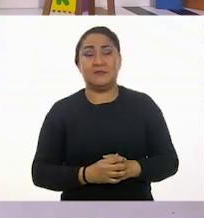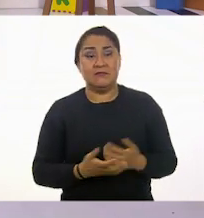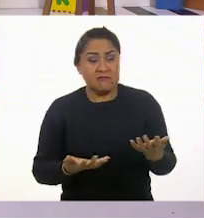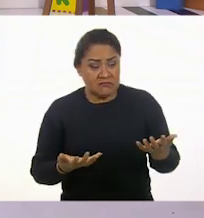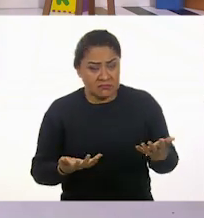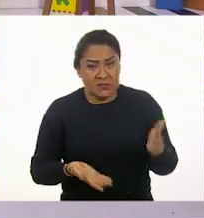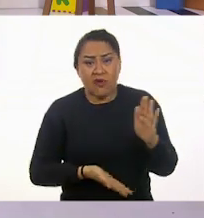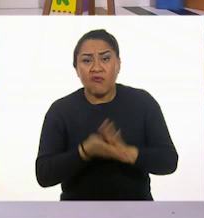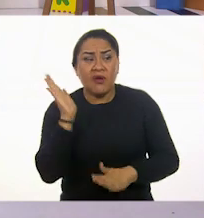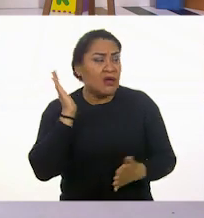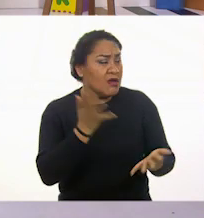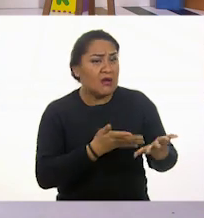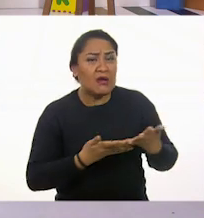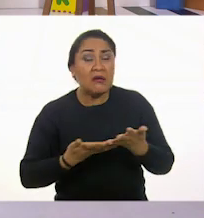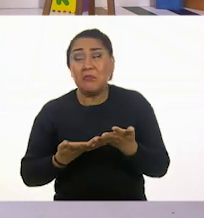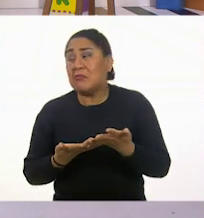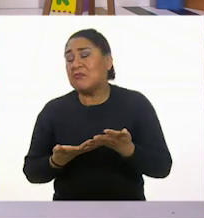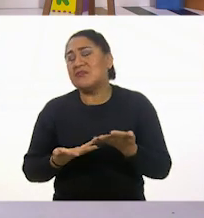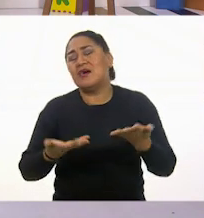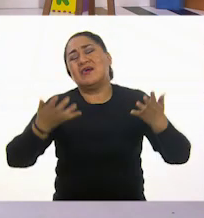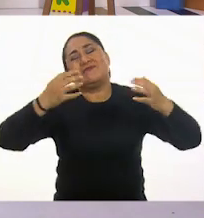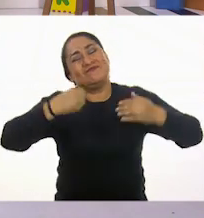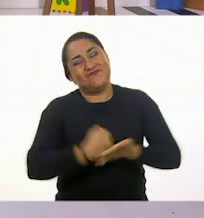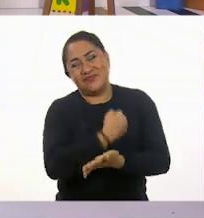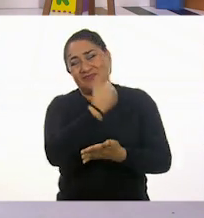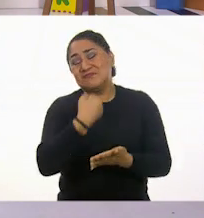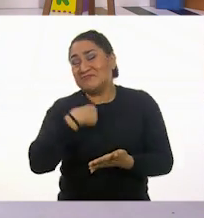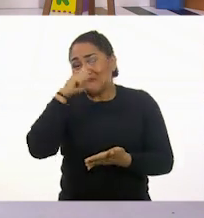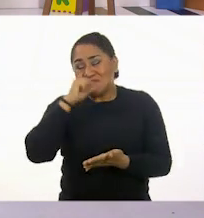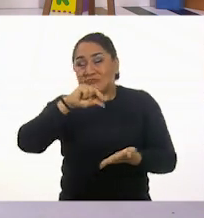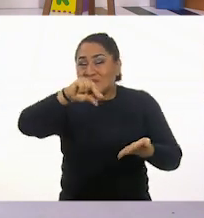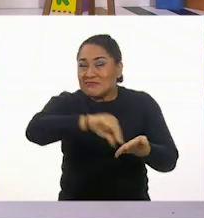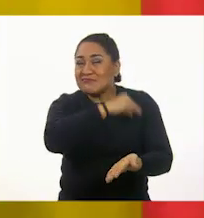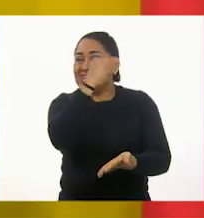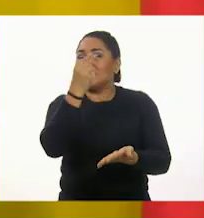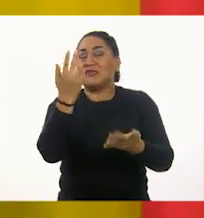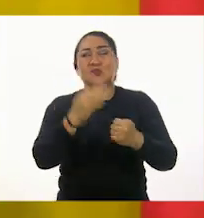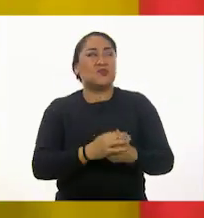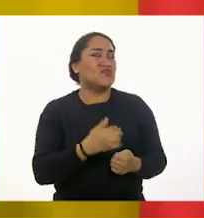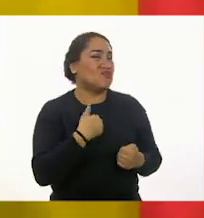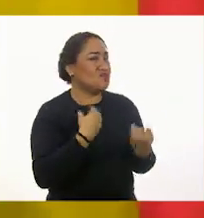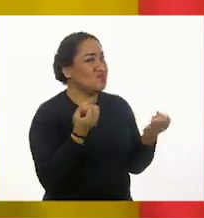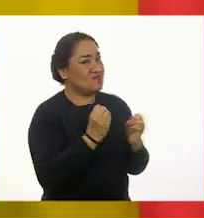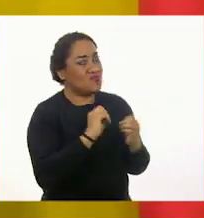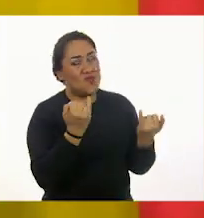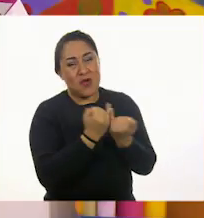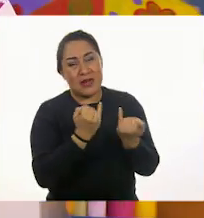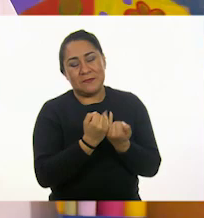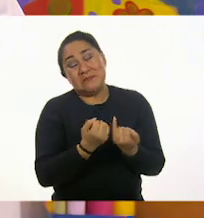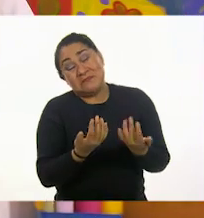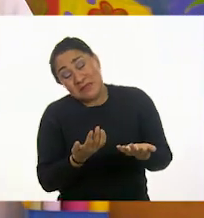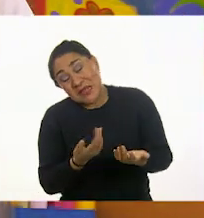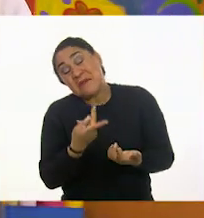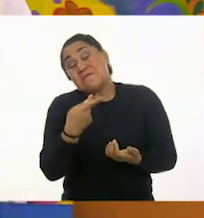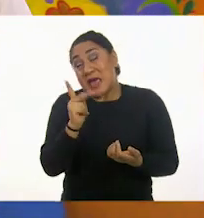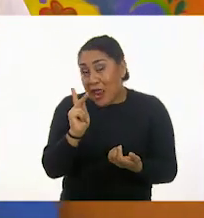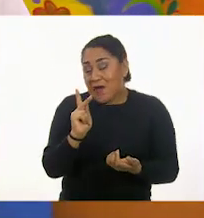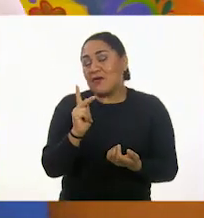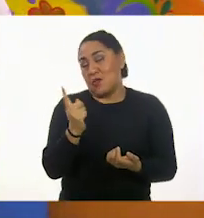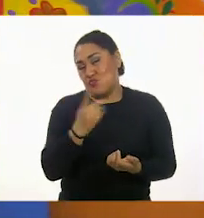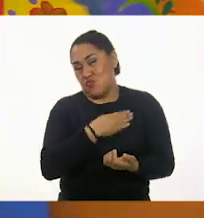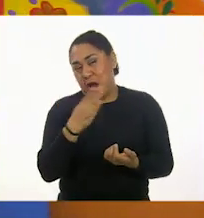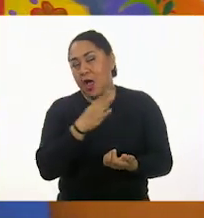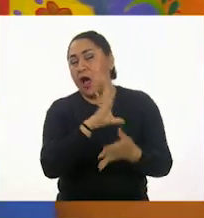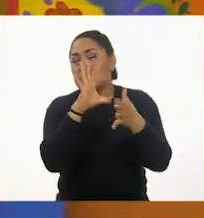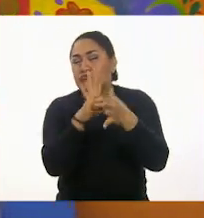Ay, ¿a dónde se fue? No lo sé. Ay, no, ya no le pedí el autógrafo. Ni yo tampoco. pero al menos aprendimos